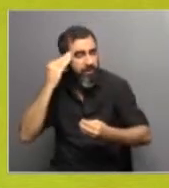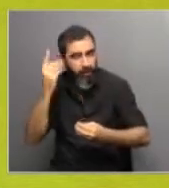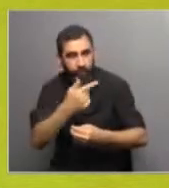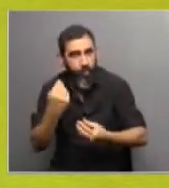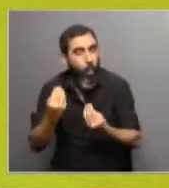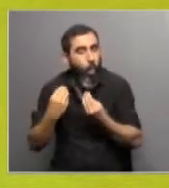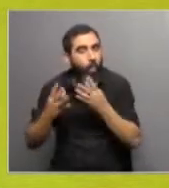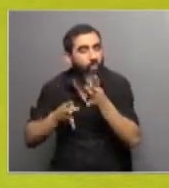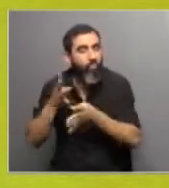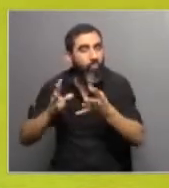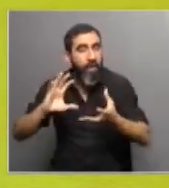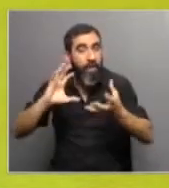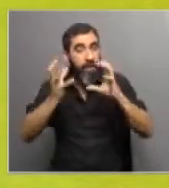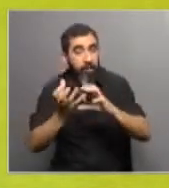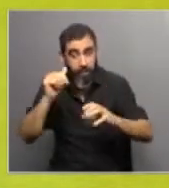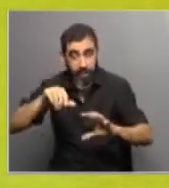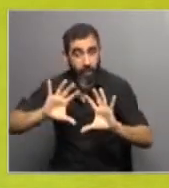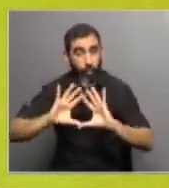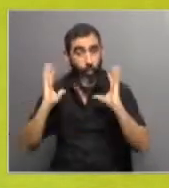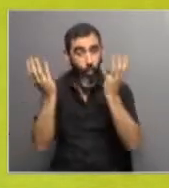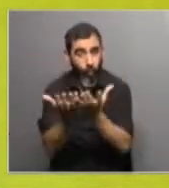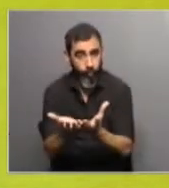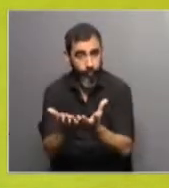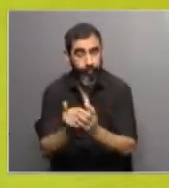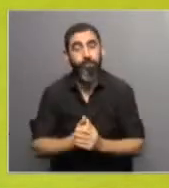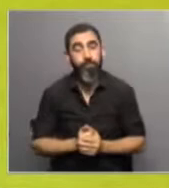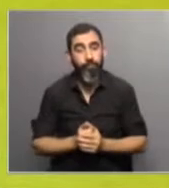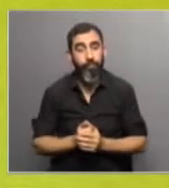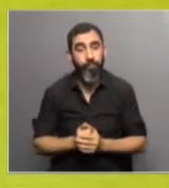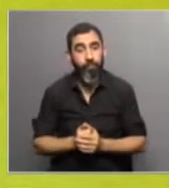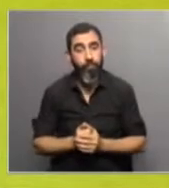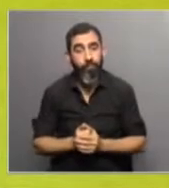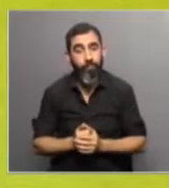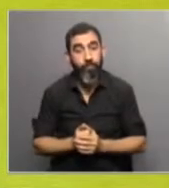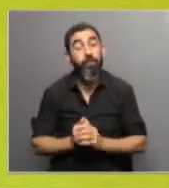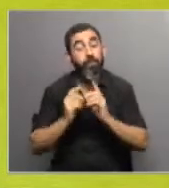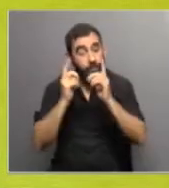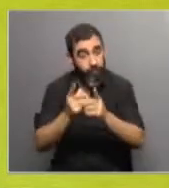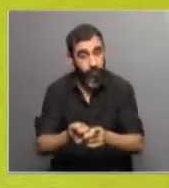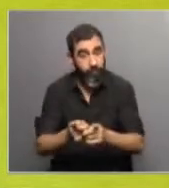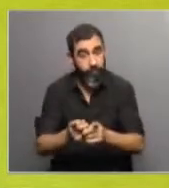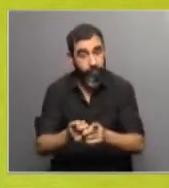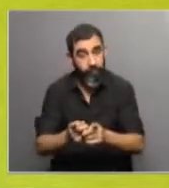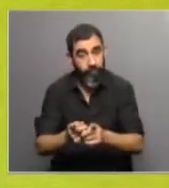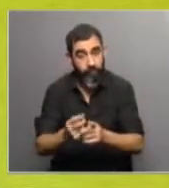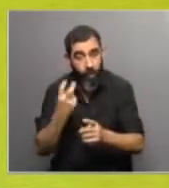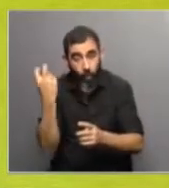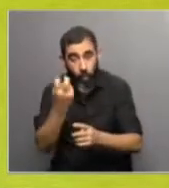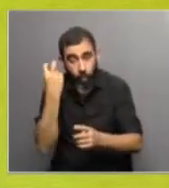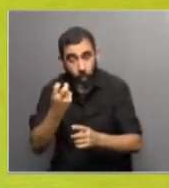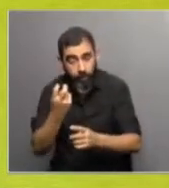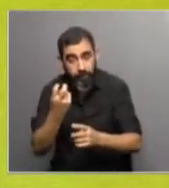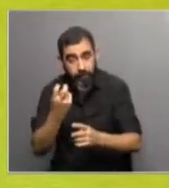cómo funciona el clima en nuestro planeta. Eso por un lado. Y además, también trata de identificar,